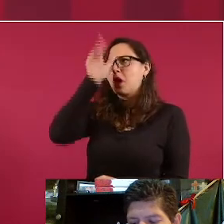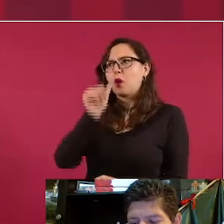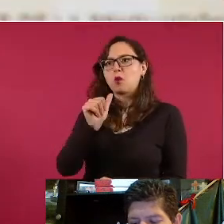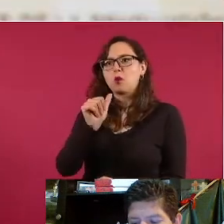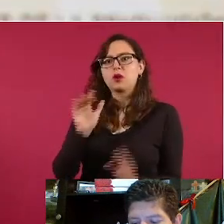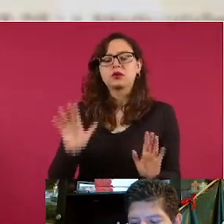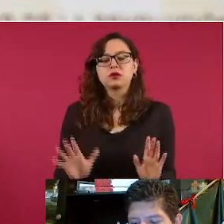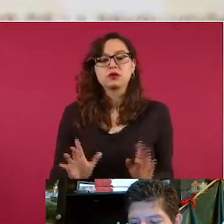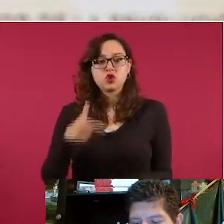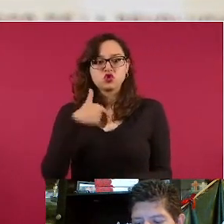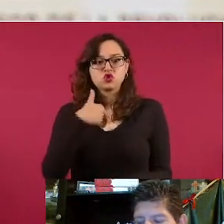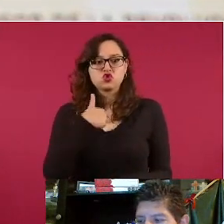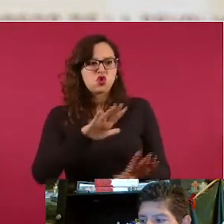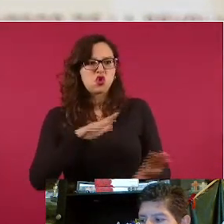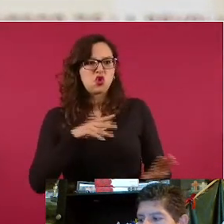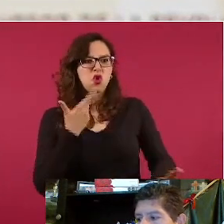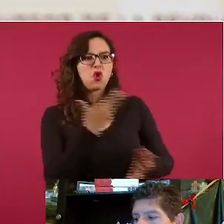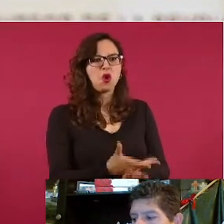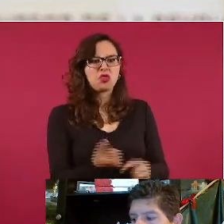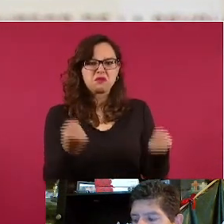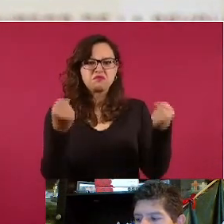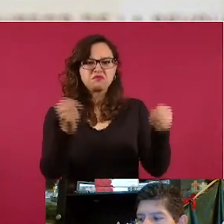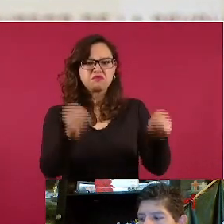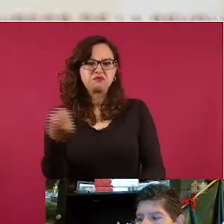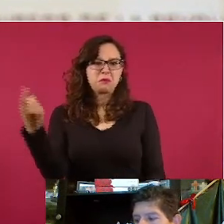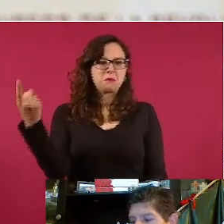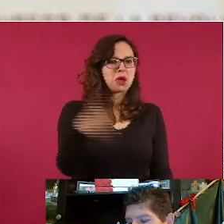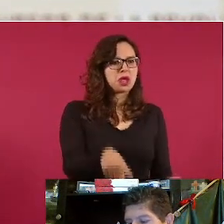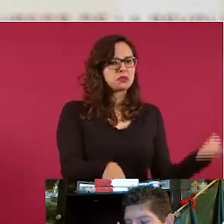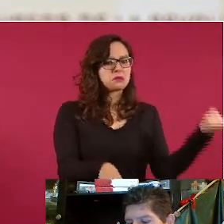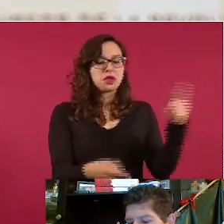ninguna medida coercitiva.